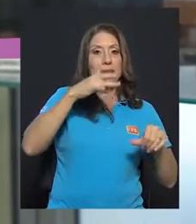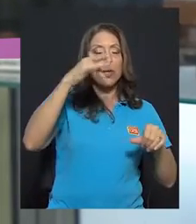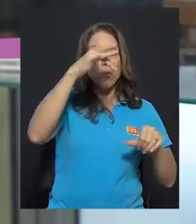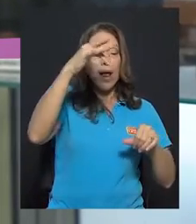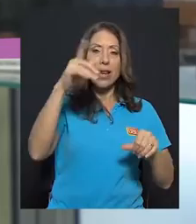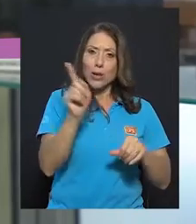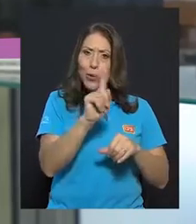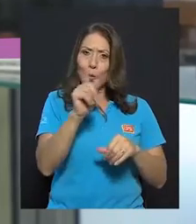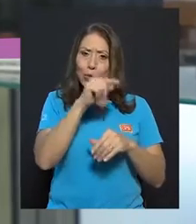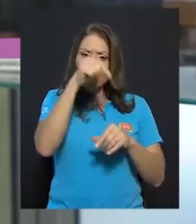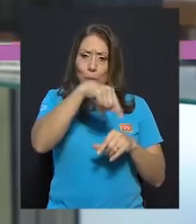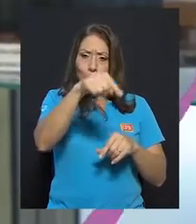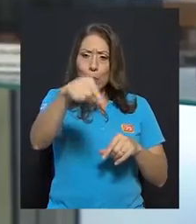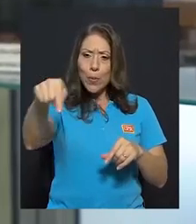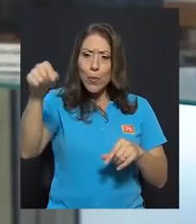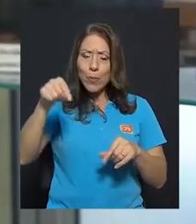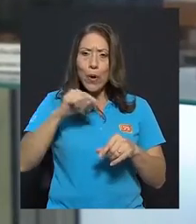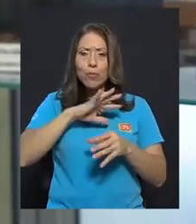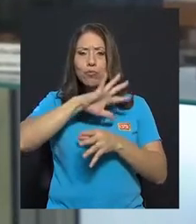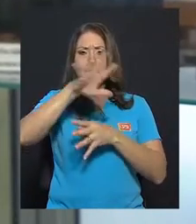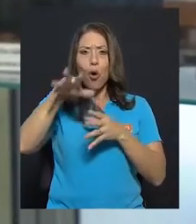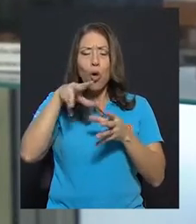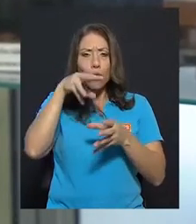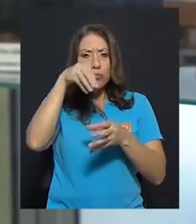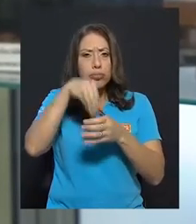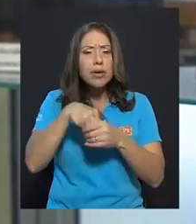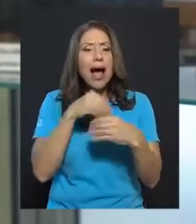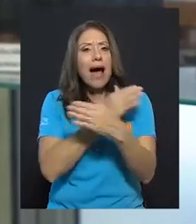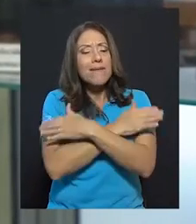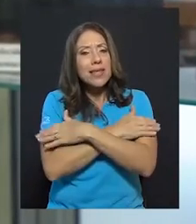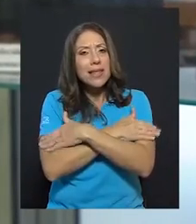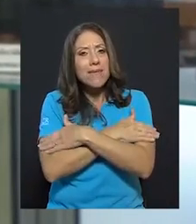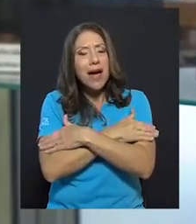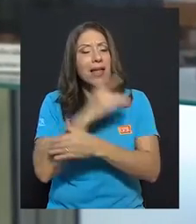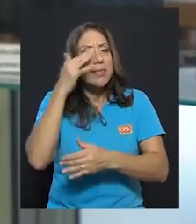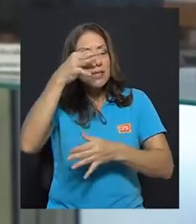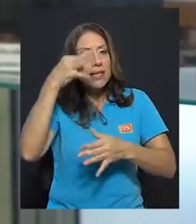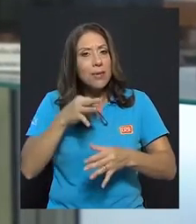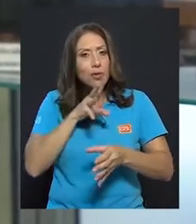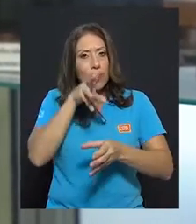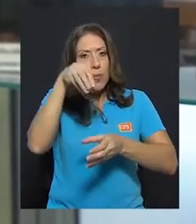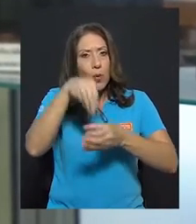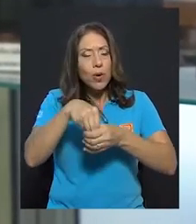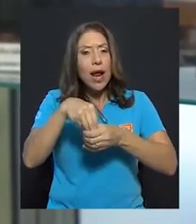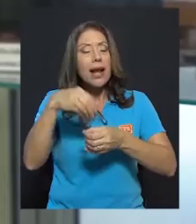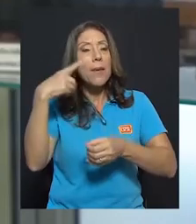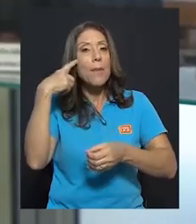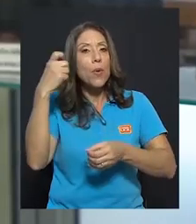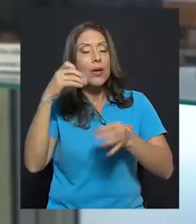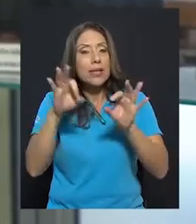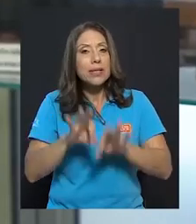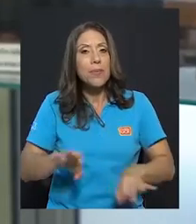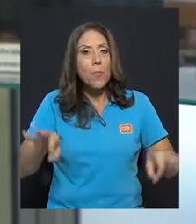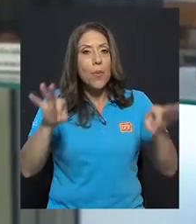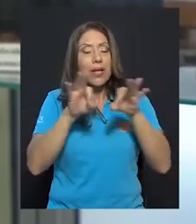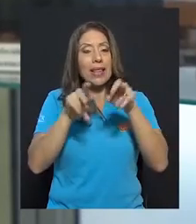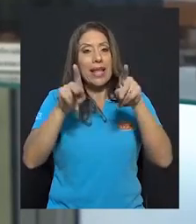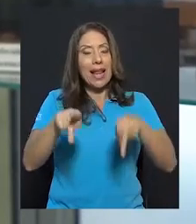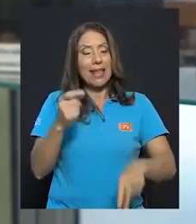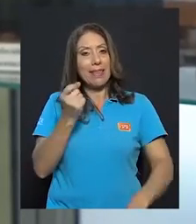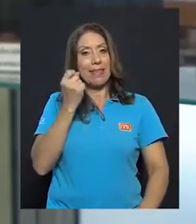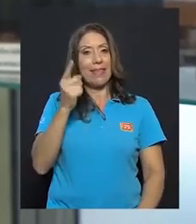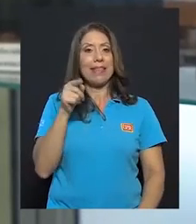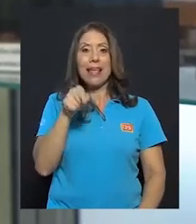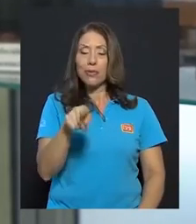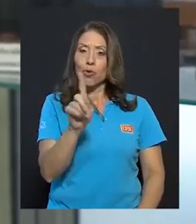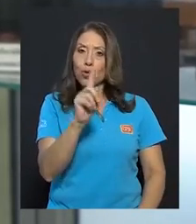espiritual, sino que se incluye también la afectiva, y decidimos involucrarla porque creemos que es importante que la gente parta de que